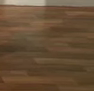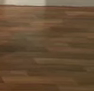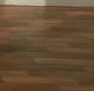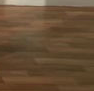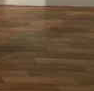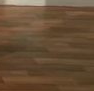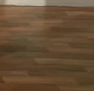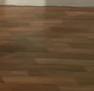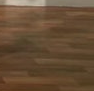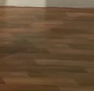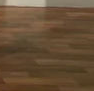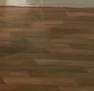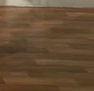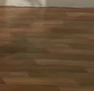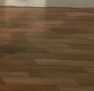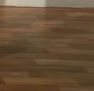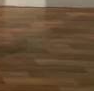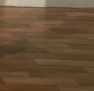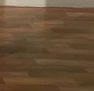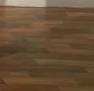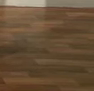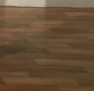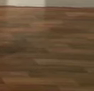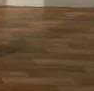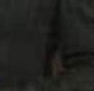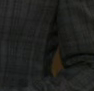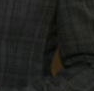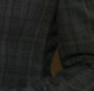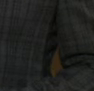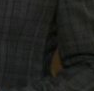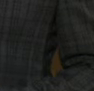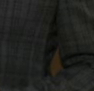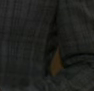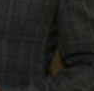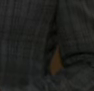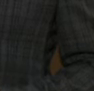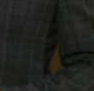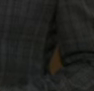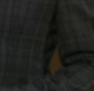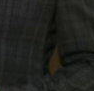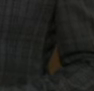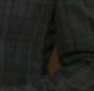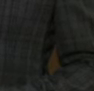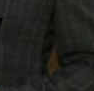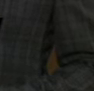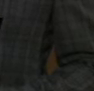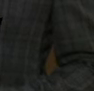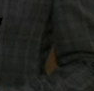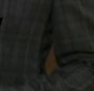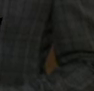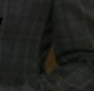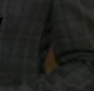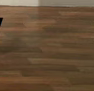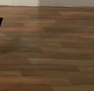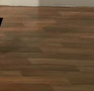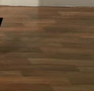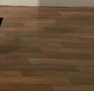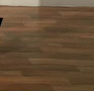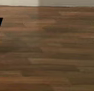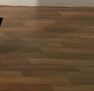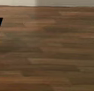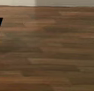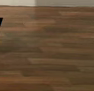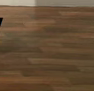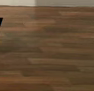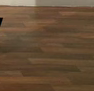bajarla, relajarnos. Exacto, quitar el estrés. Es un balance corporal realmente, sí. Y oxigenas tu cerebro, tu cuerpo. ¿También te da más